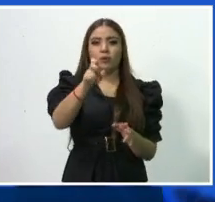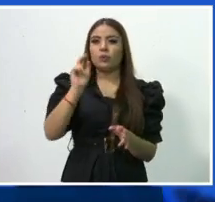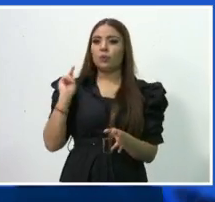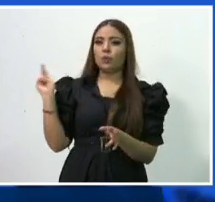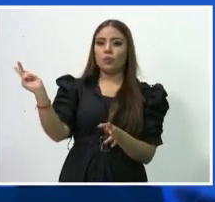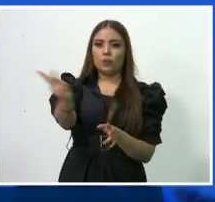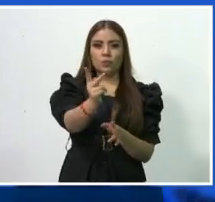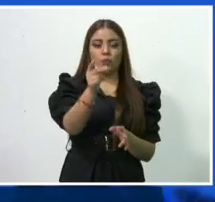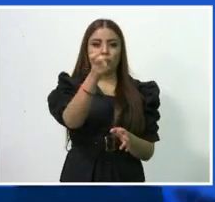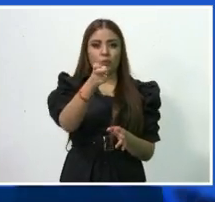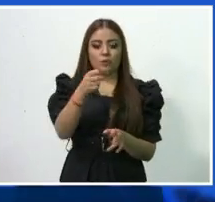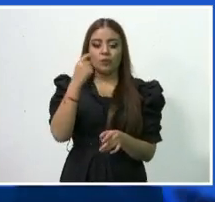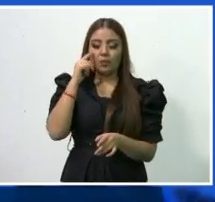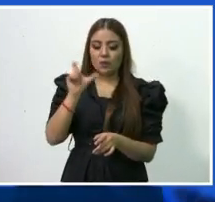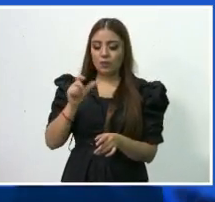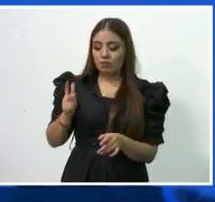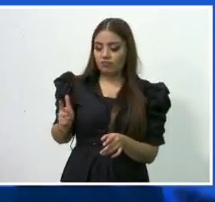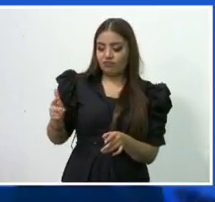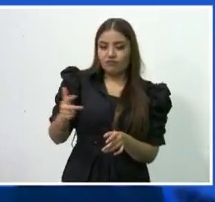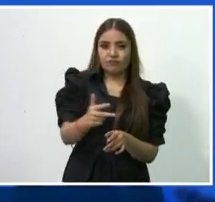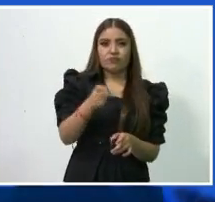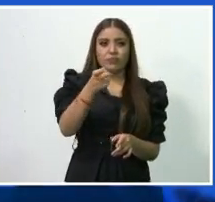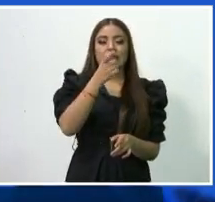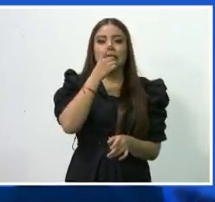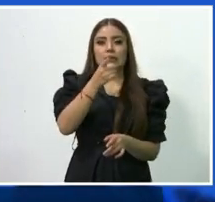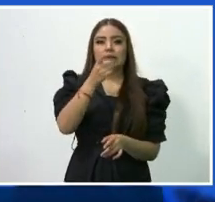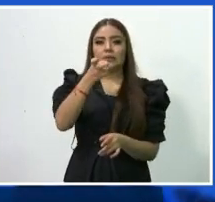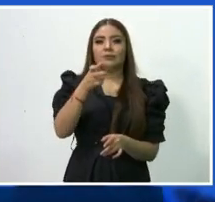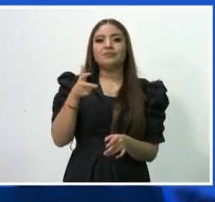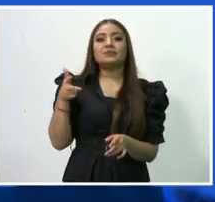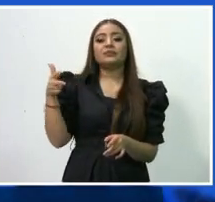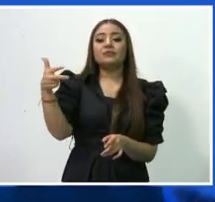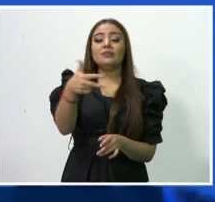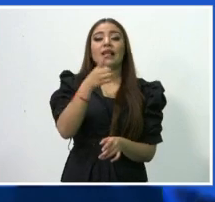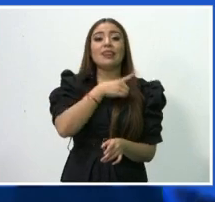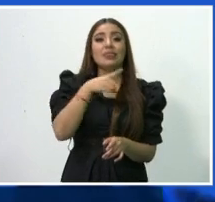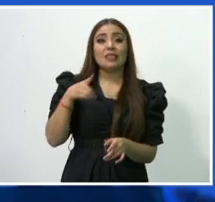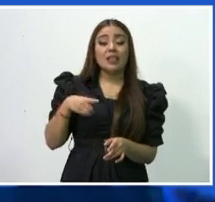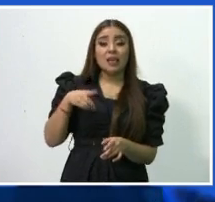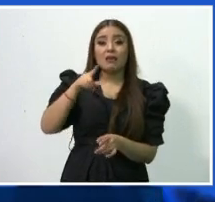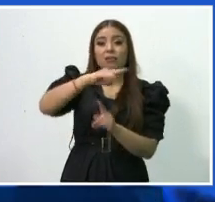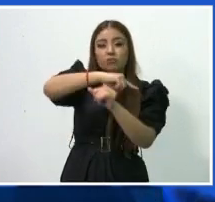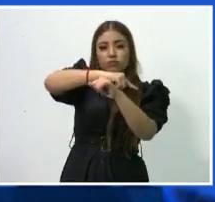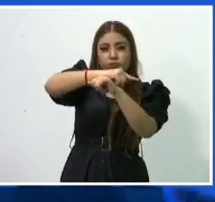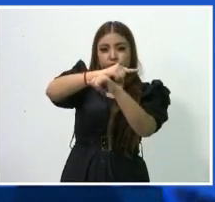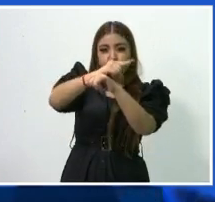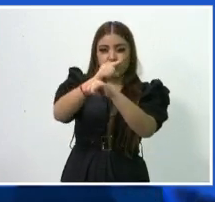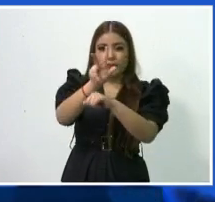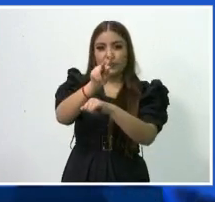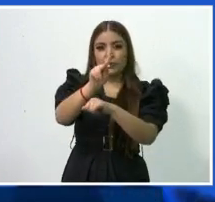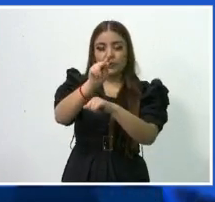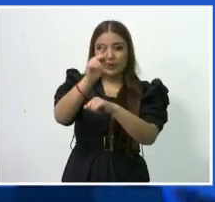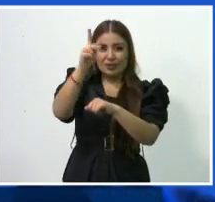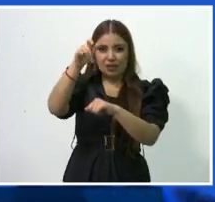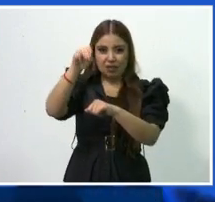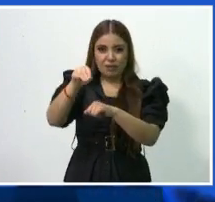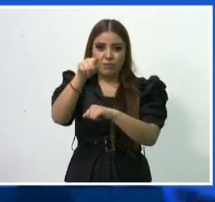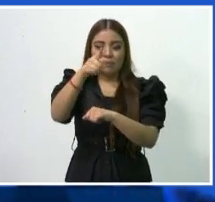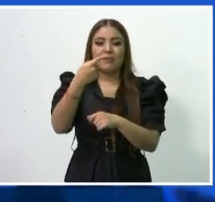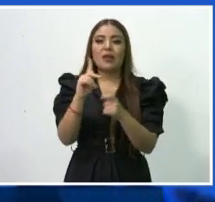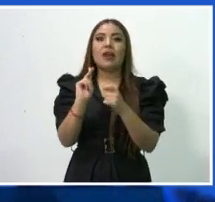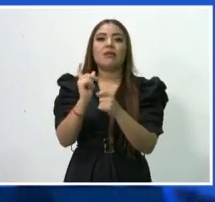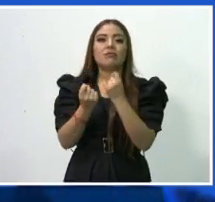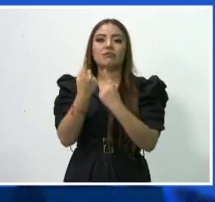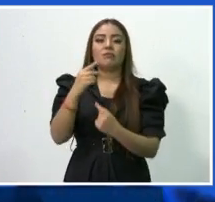López Sánchez donde sabemos que la vialidad o que tienen que circular a 80 kilómetros por hora sin embargo hay otras personas que no lo hacen y